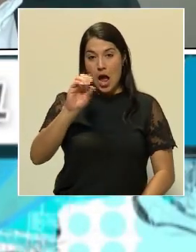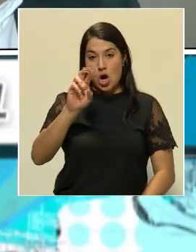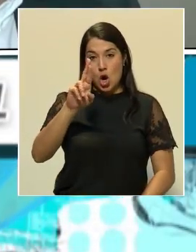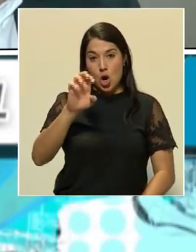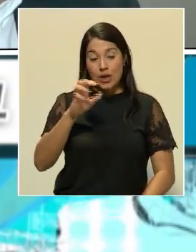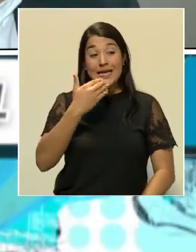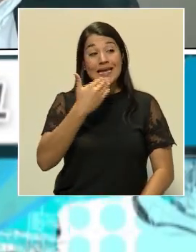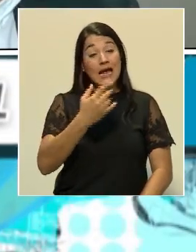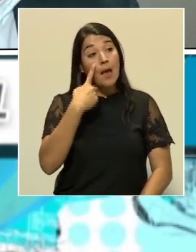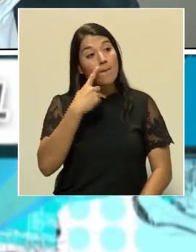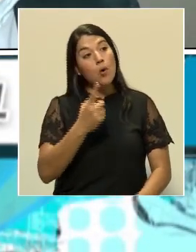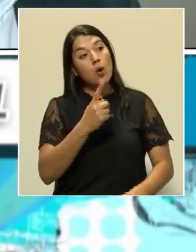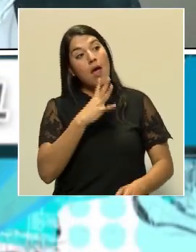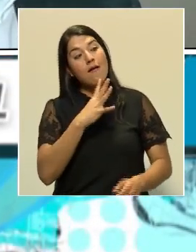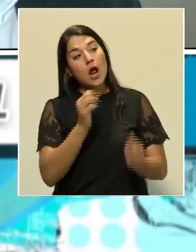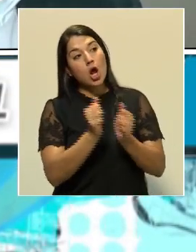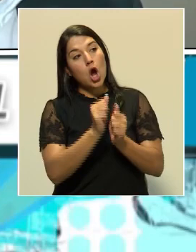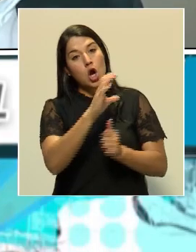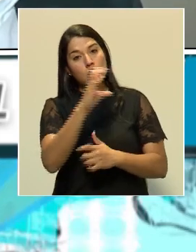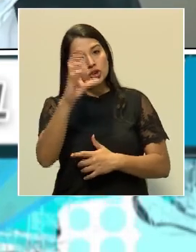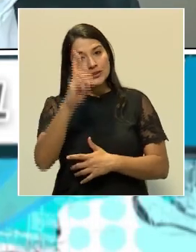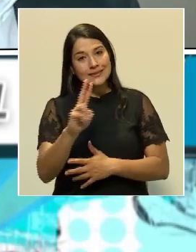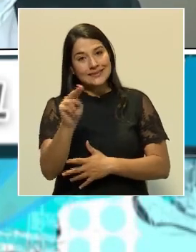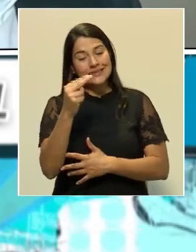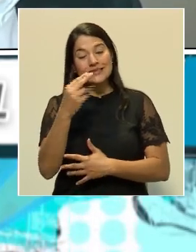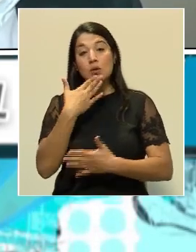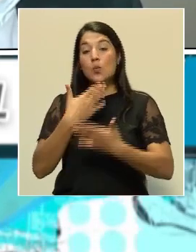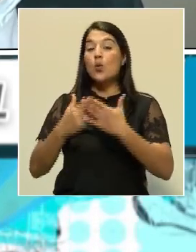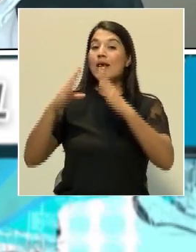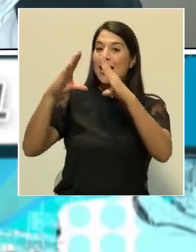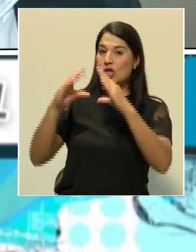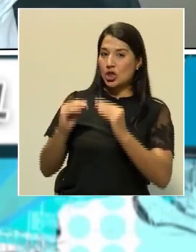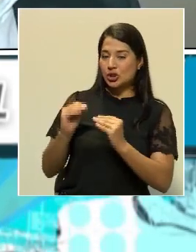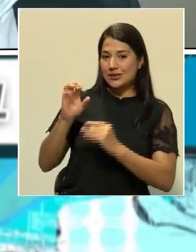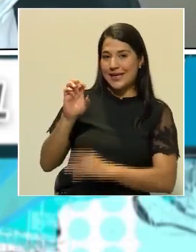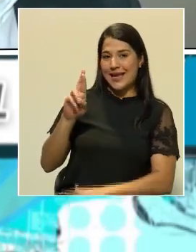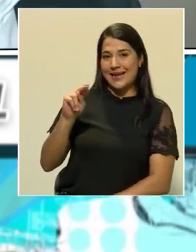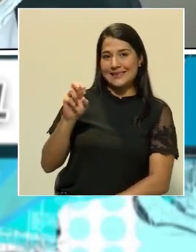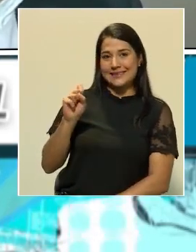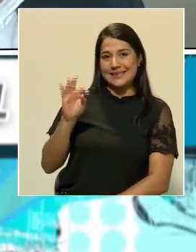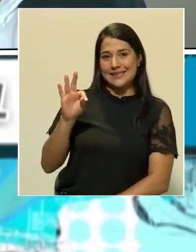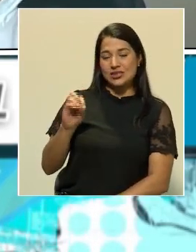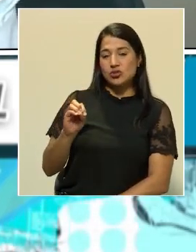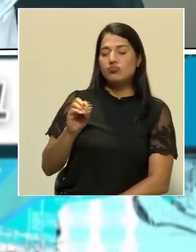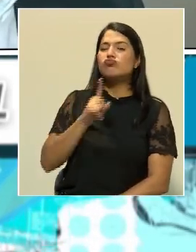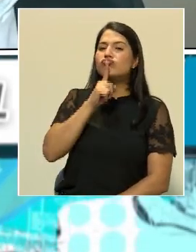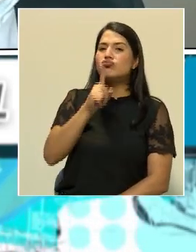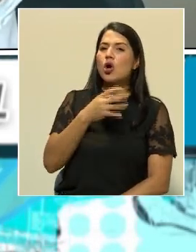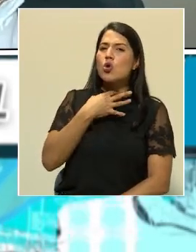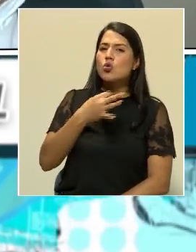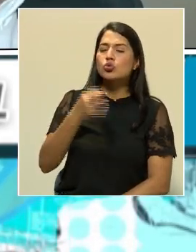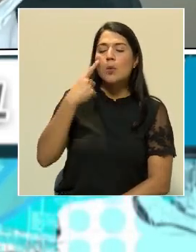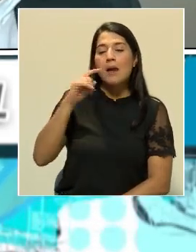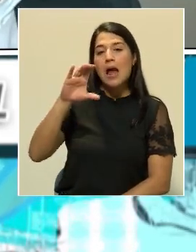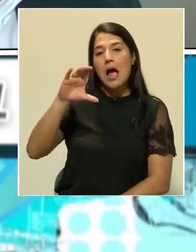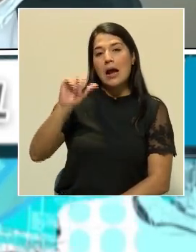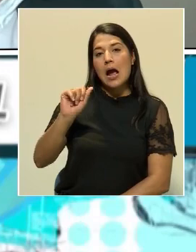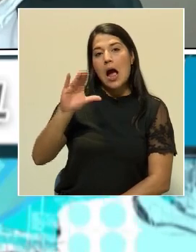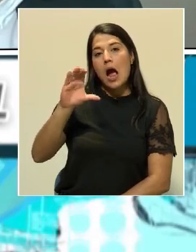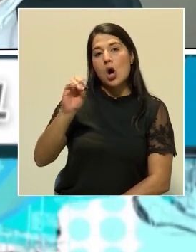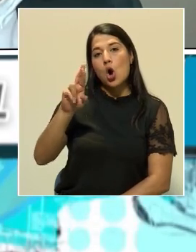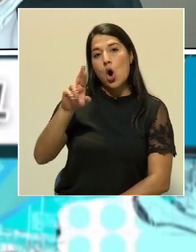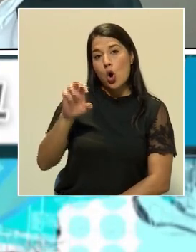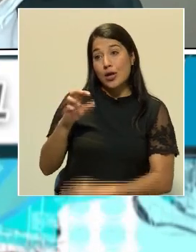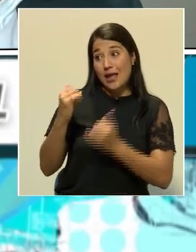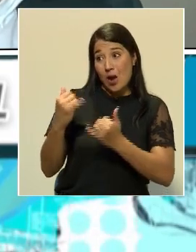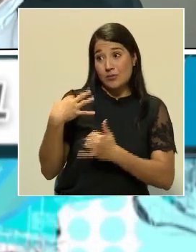de Costa Rica Noticias. Buenas noches, don Ernesto. Realmente es un placer para CACORE estar